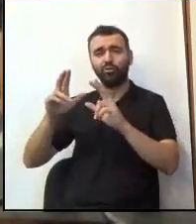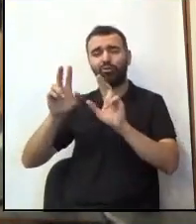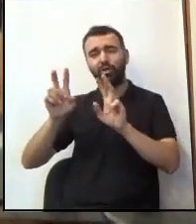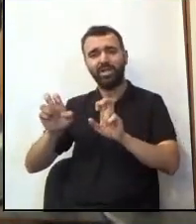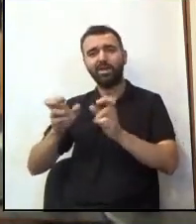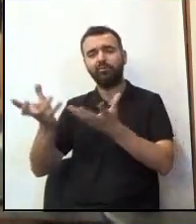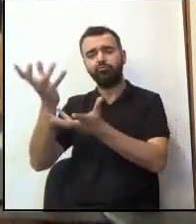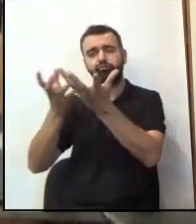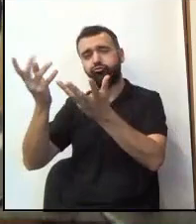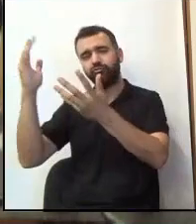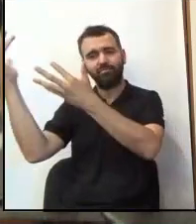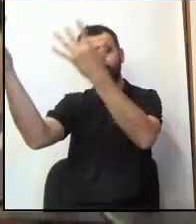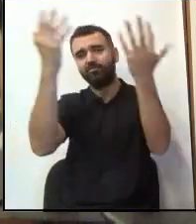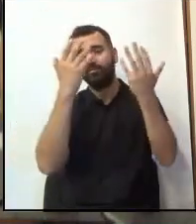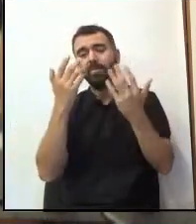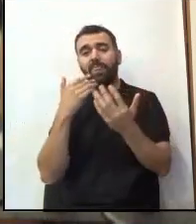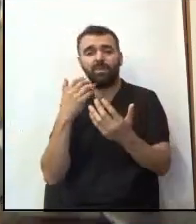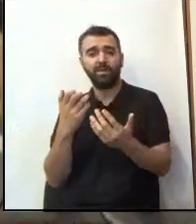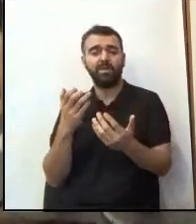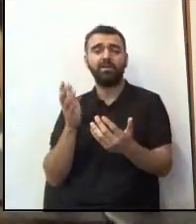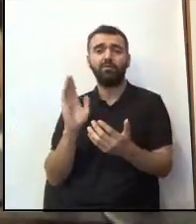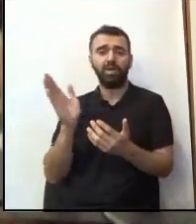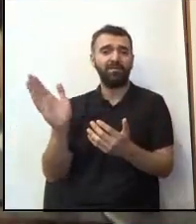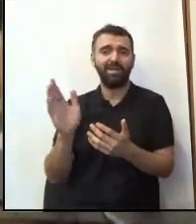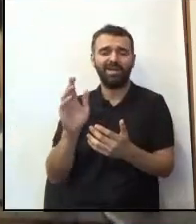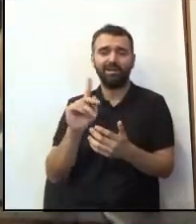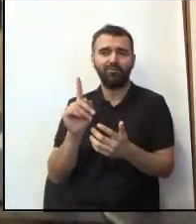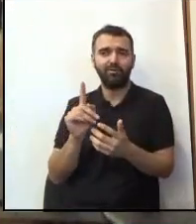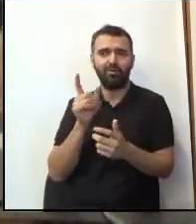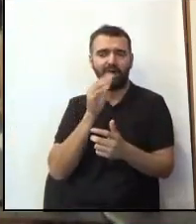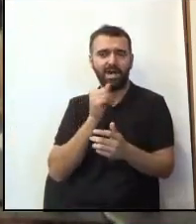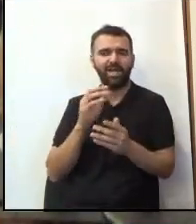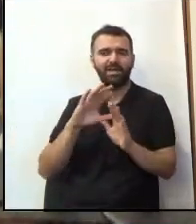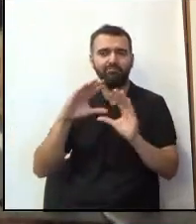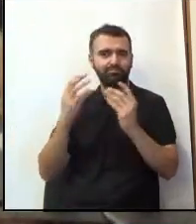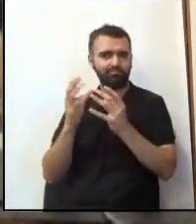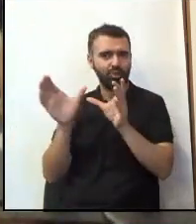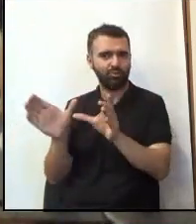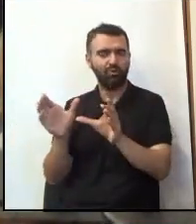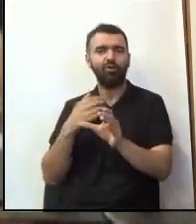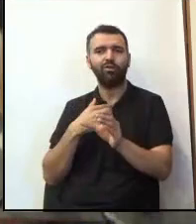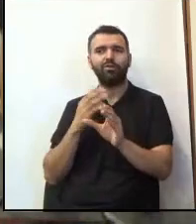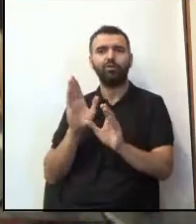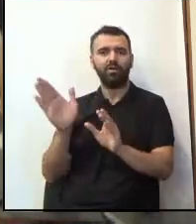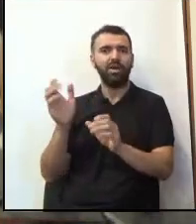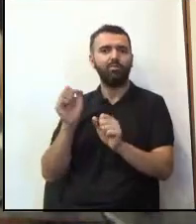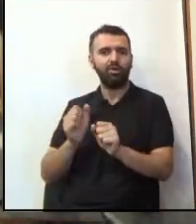¿verdad? Que todavía no están totalmente controlados, así que todavía podrían tener más